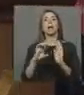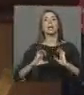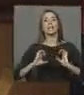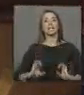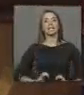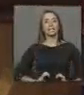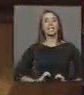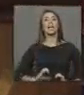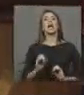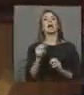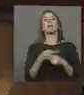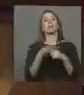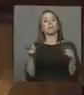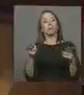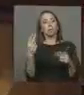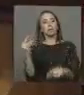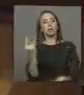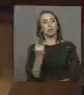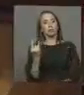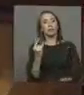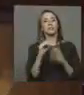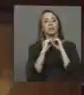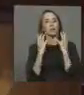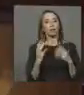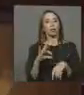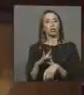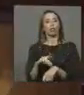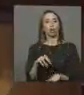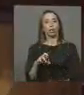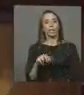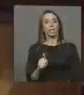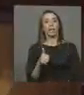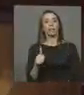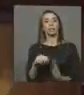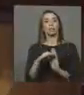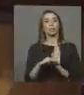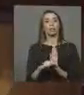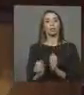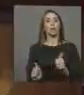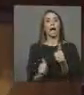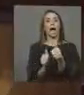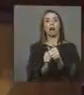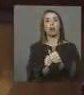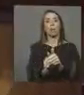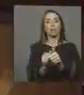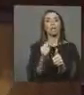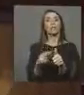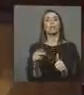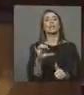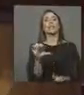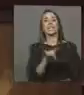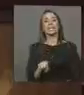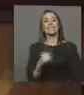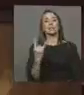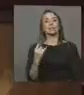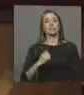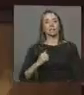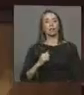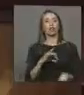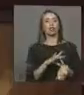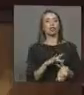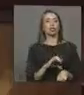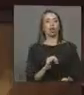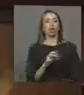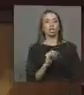Públicas de la Universidad Diego Portales, el doctor Jorge Neira, director del programa Acompañar ES de la Universidad Católica, doctor Enrique